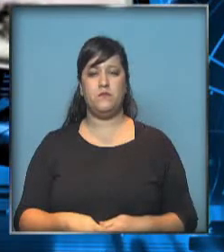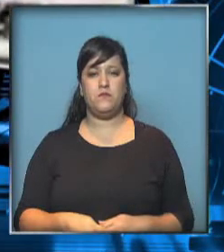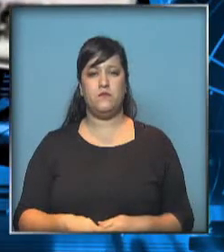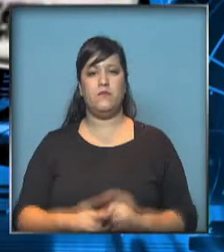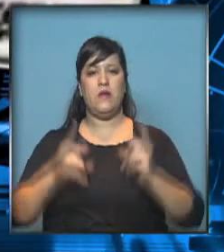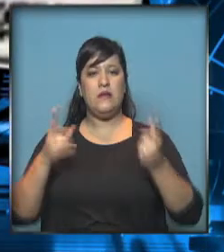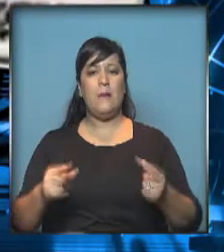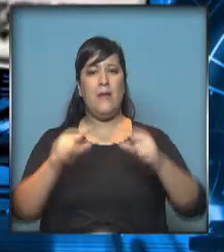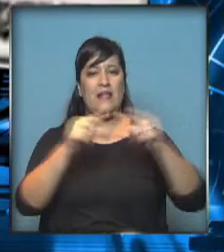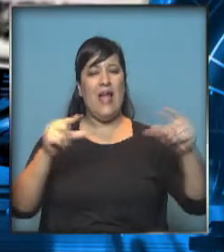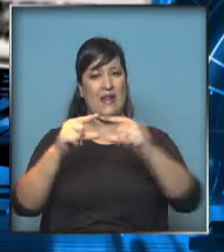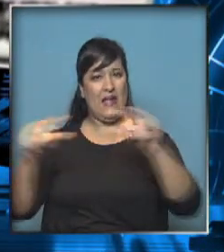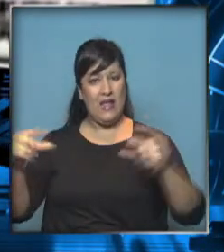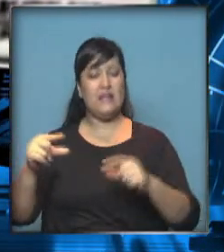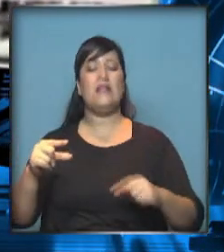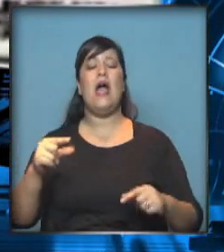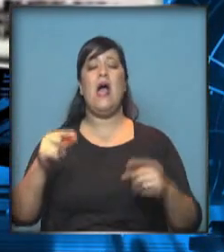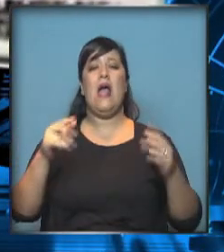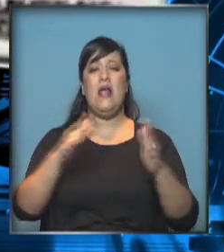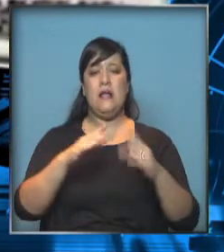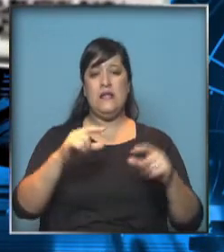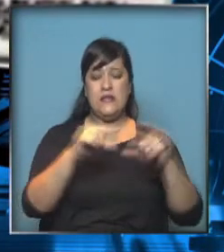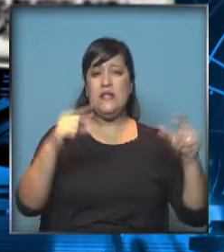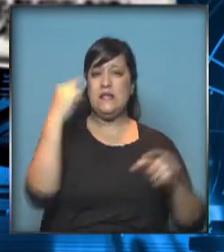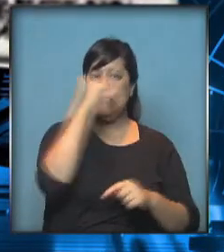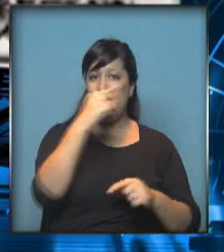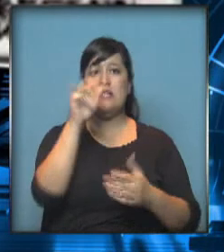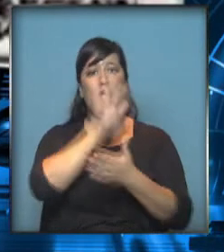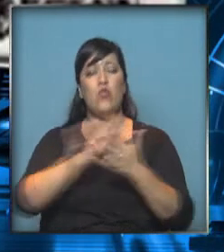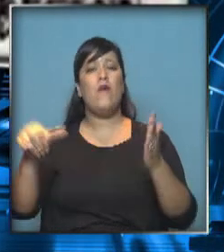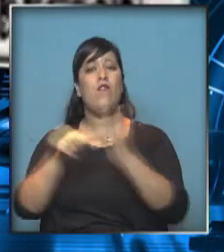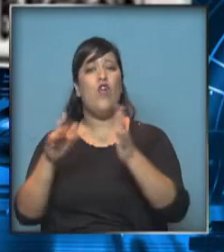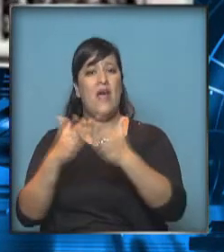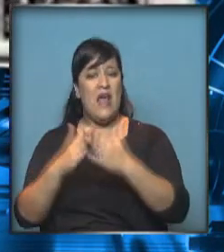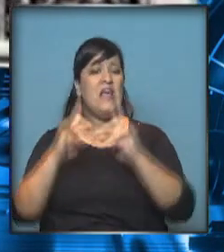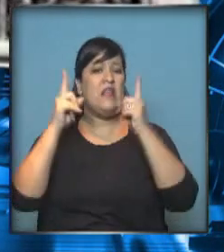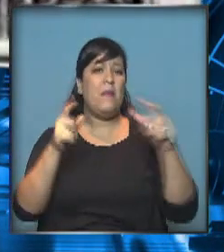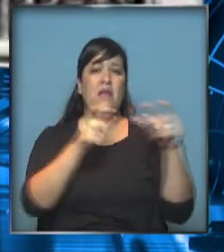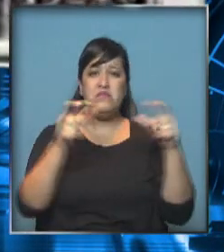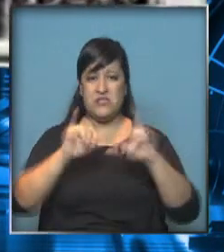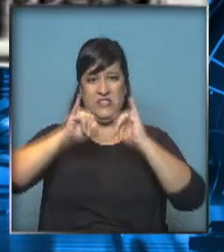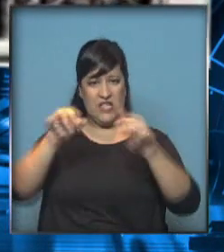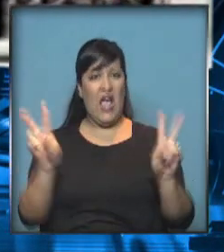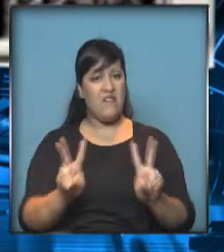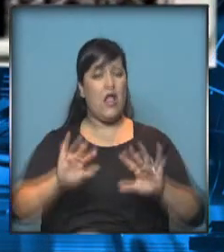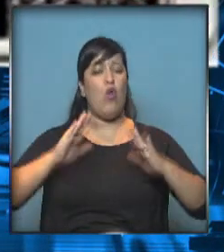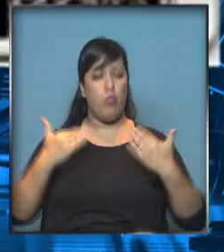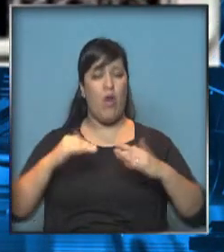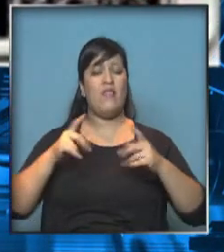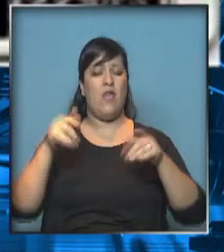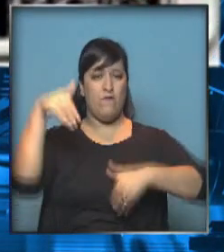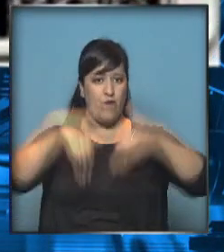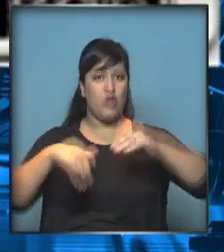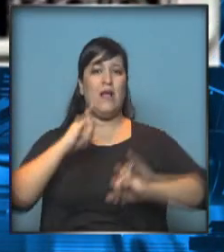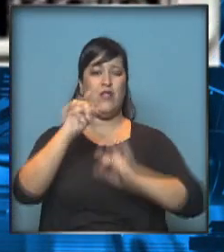También la tarjeta del DNI, libreta, celeste, nuevo DNI, tarjeta, los documentos habilitados para votar este domingo. Ahí está, esto es para que